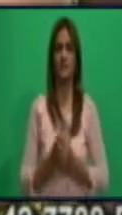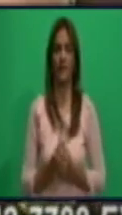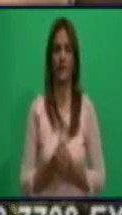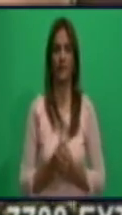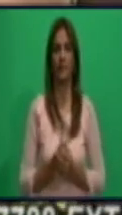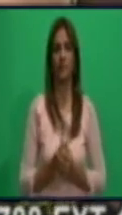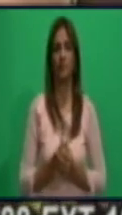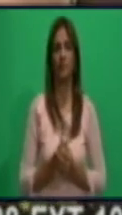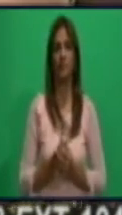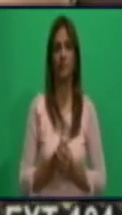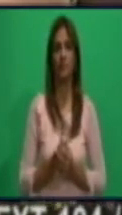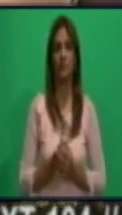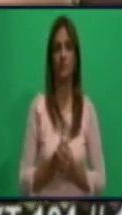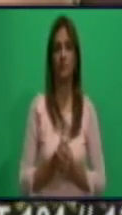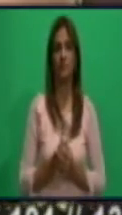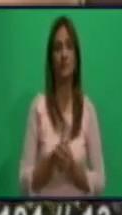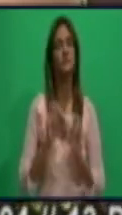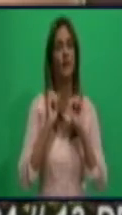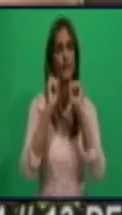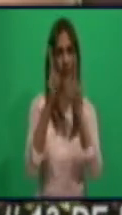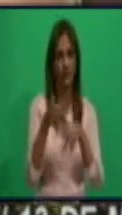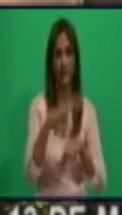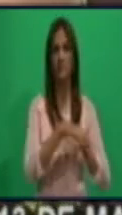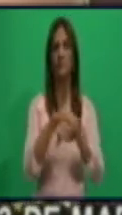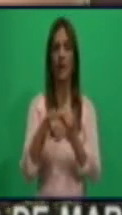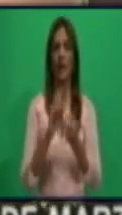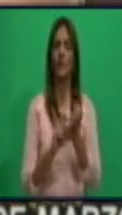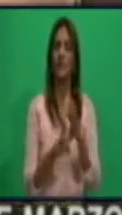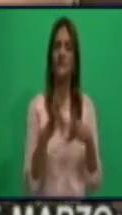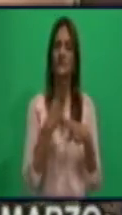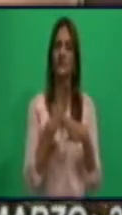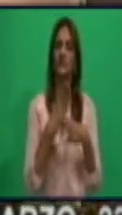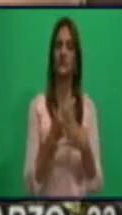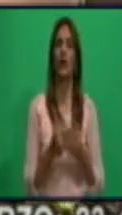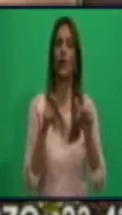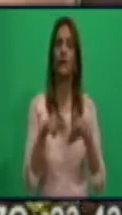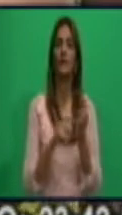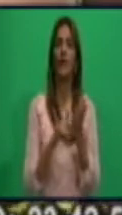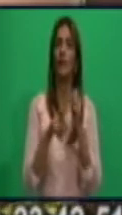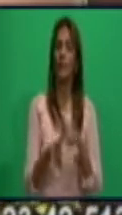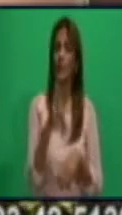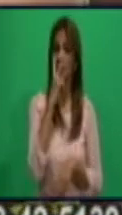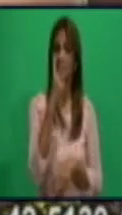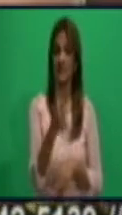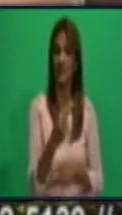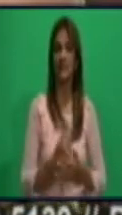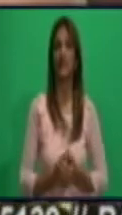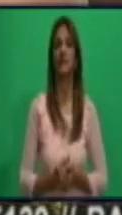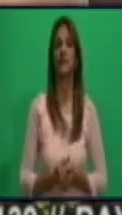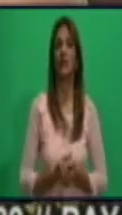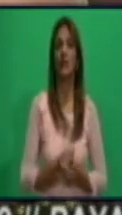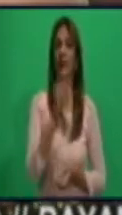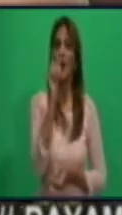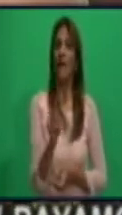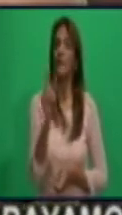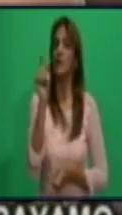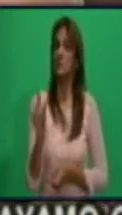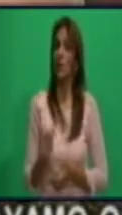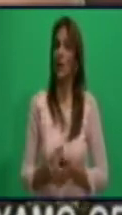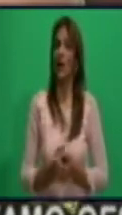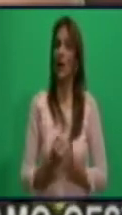gestantes y niños, se mandan también a Santiago de Cuba. En nuestra provincia se atienden los pacientes confirmados de